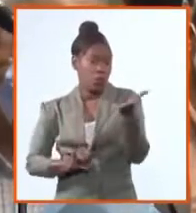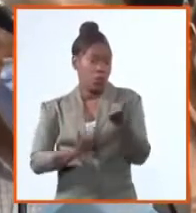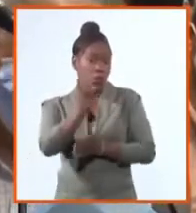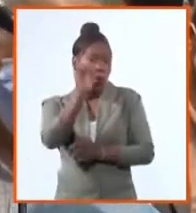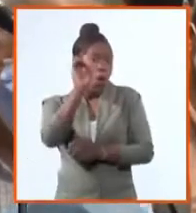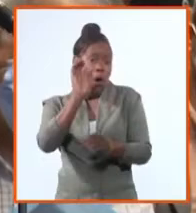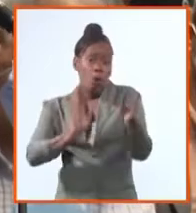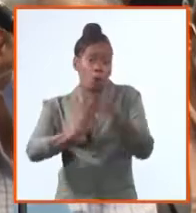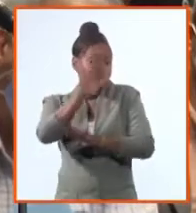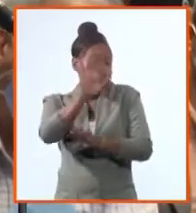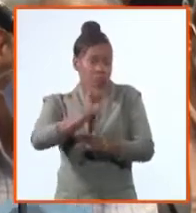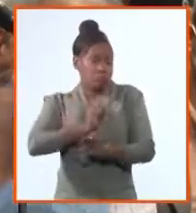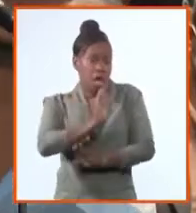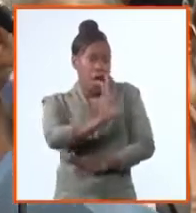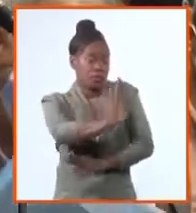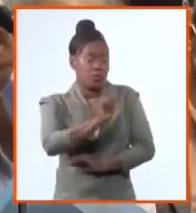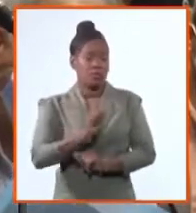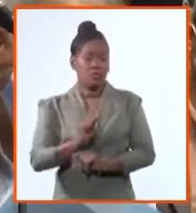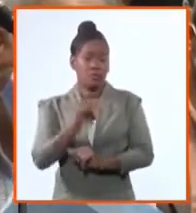Porque es un tema.